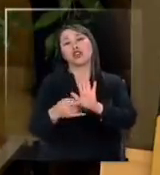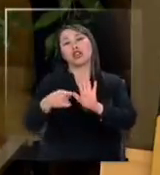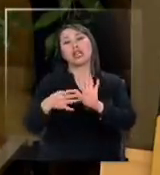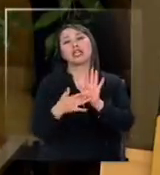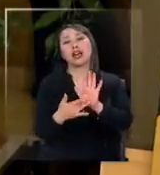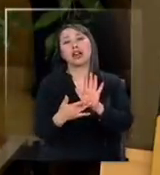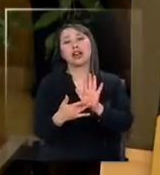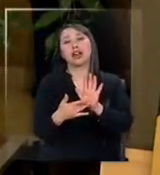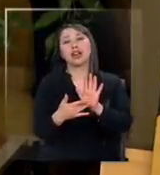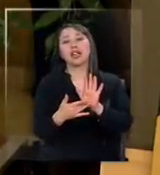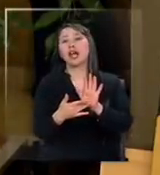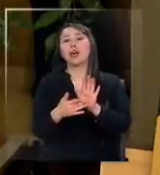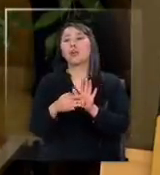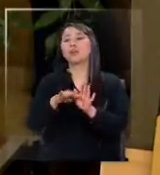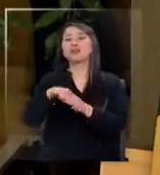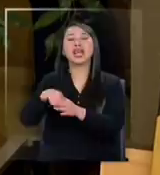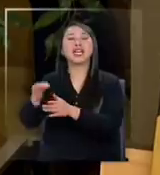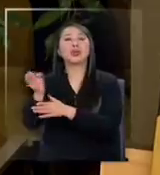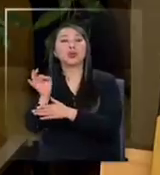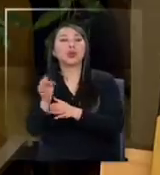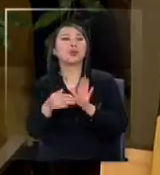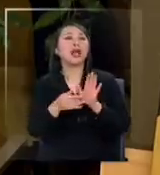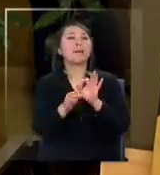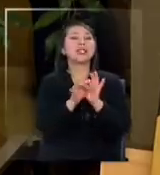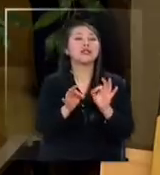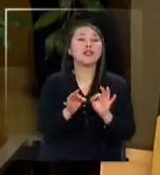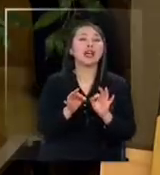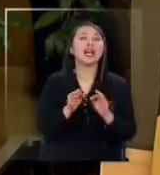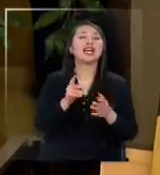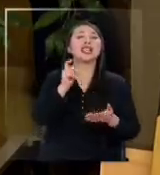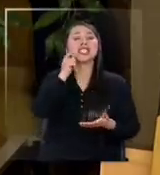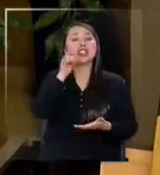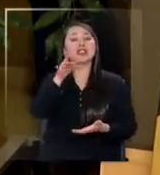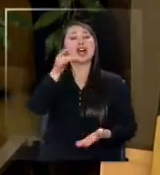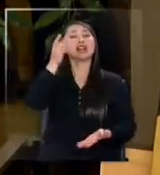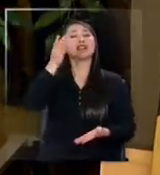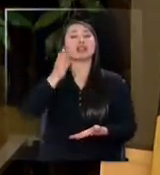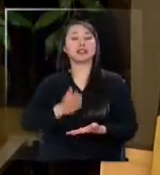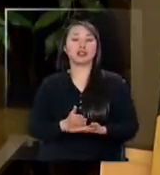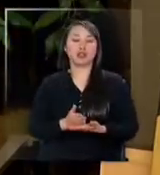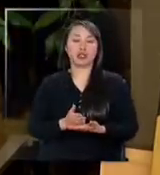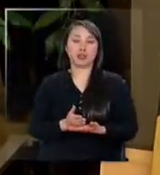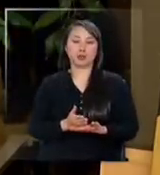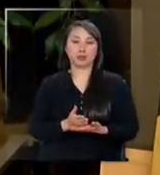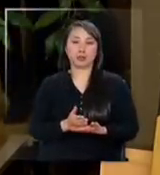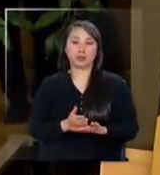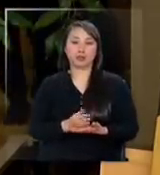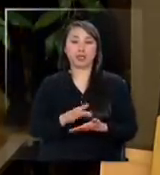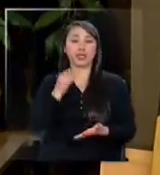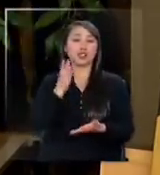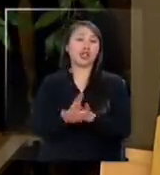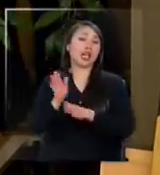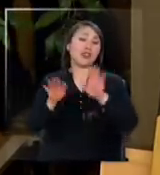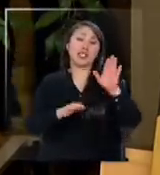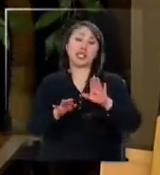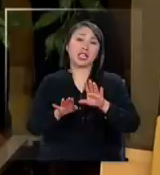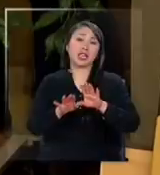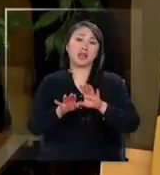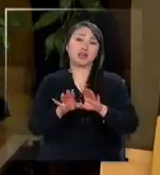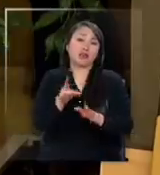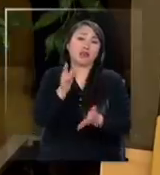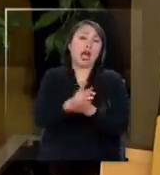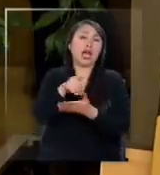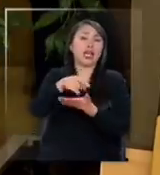que ver con reuniones, con señales específicas, es decir, decisiones que muchas veces van a tener que resolverse aquí en el Congreso, muchas de